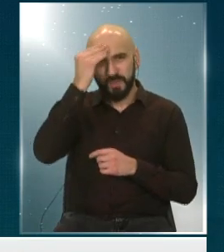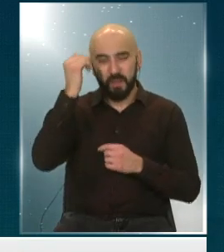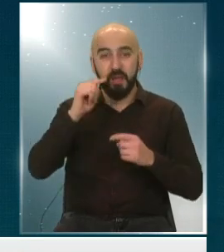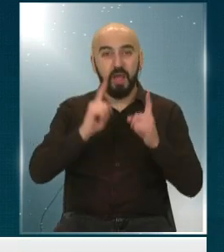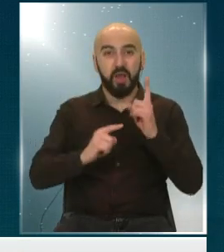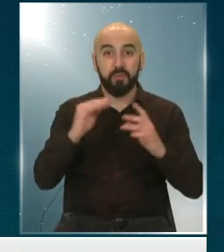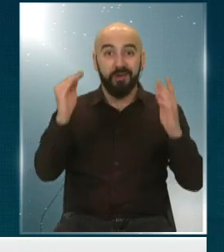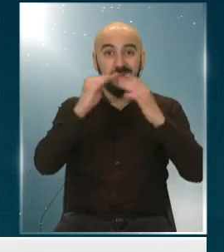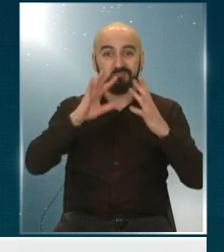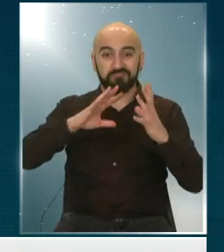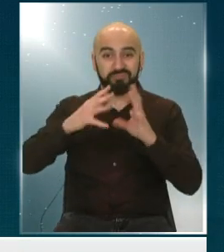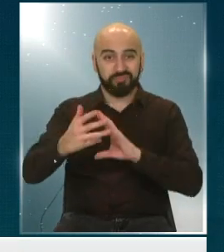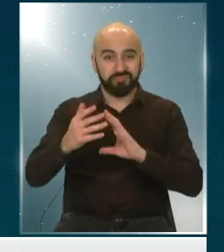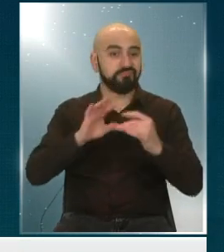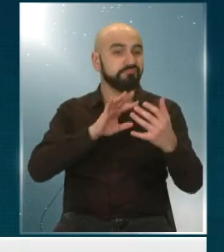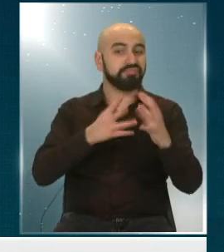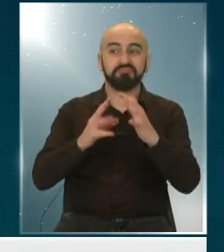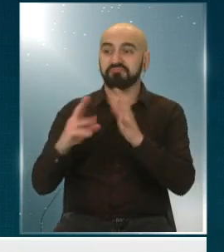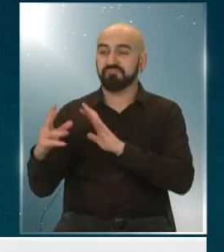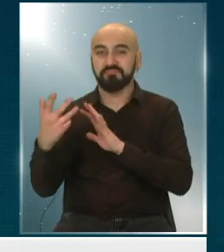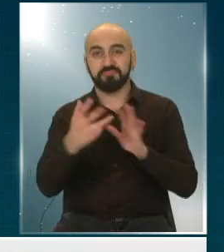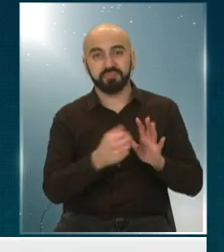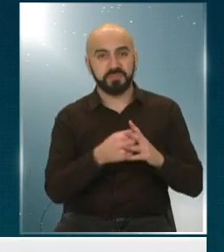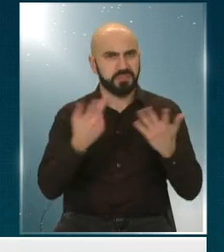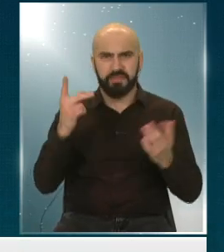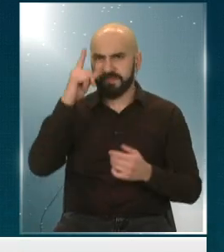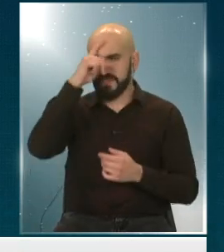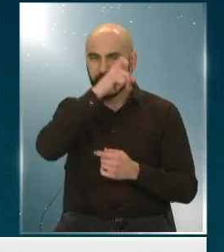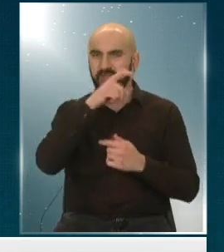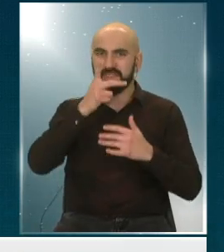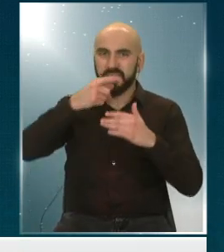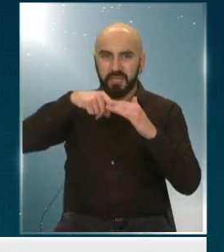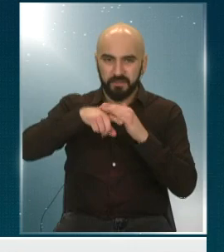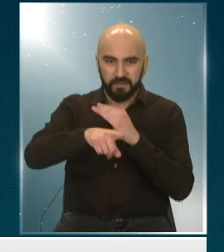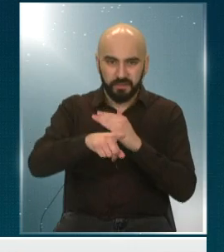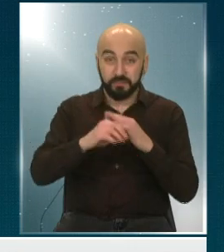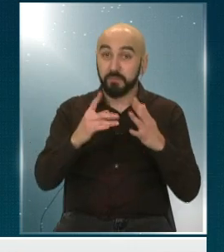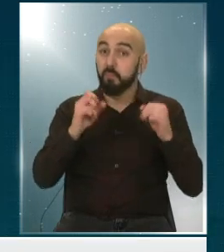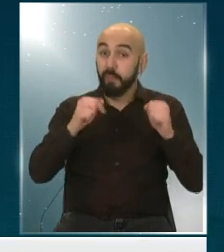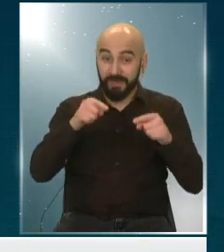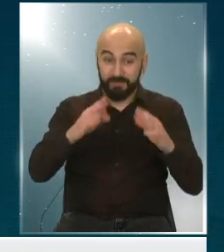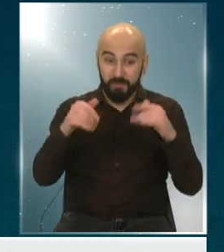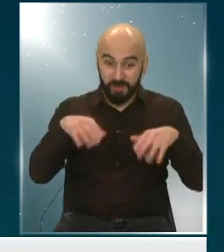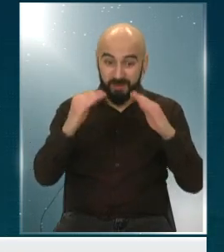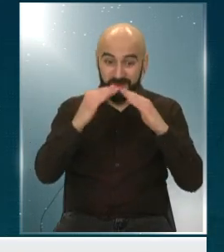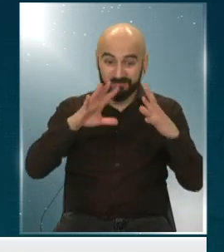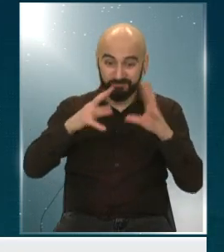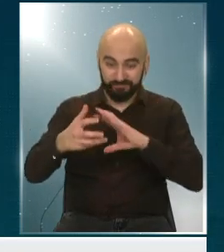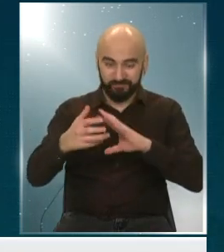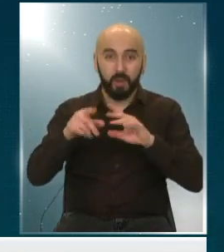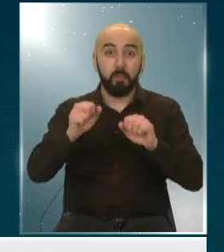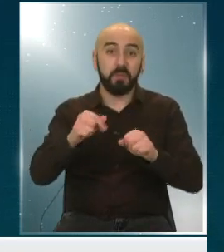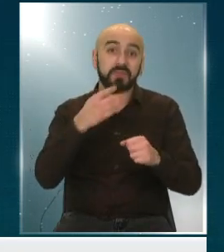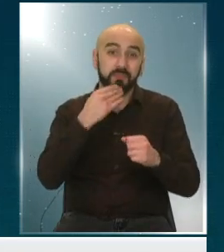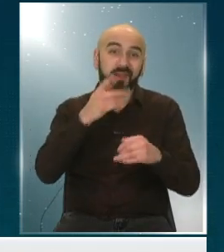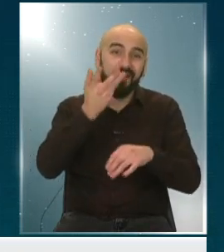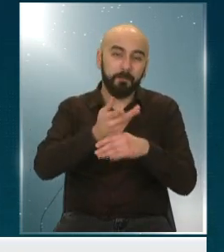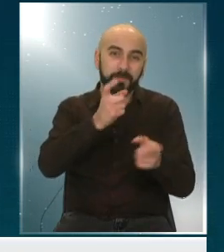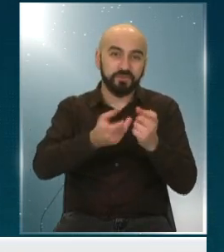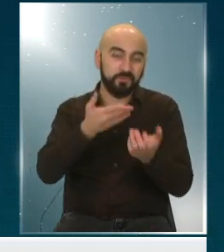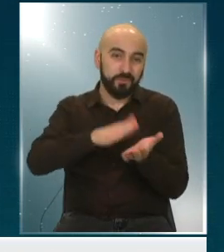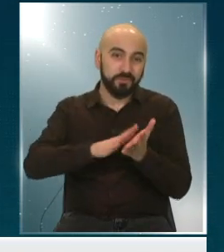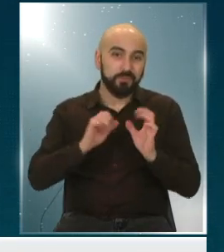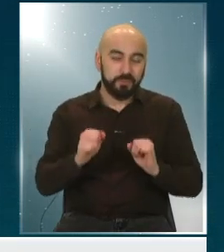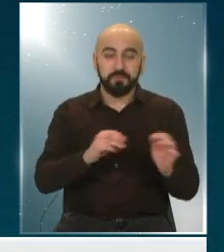reducidas a cenizas y a las cuales también les ha sido muy difícil poder acceder, puedan registrarse más víctimas fatales.